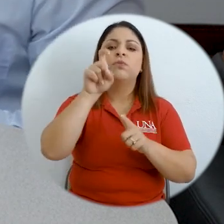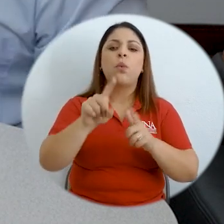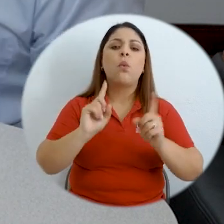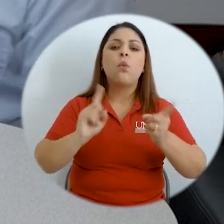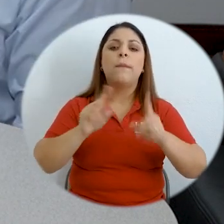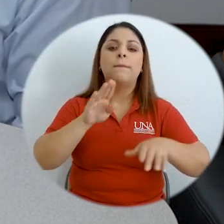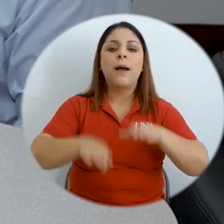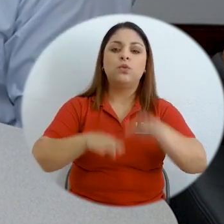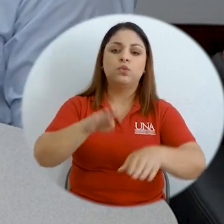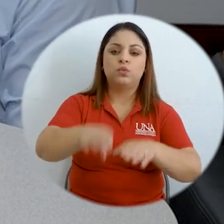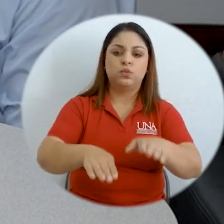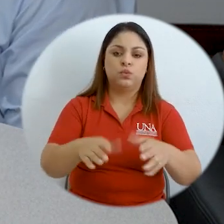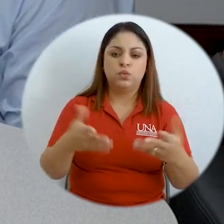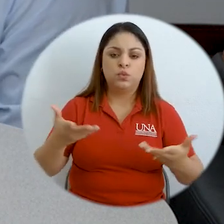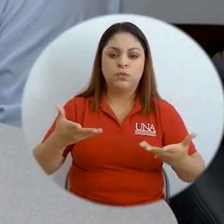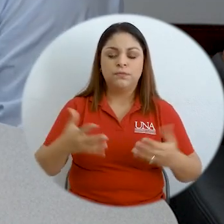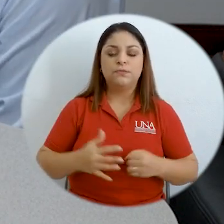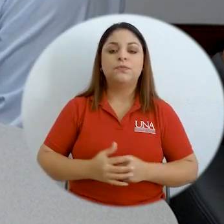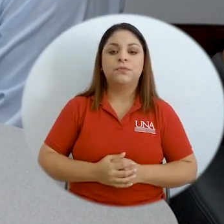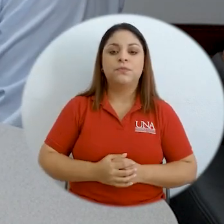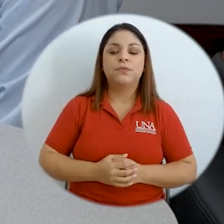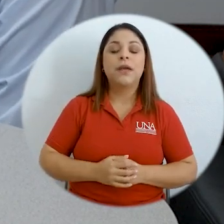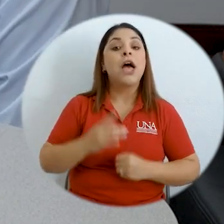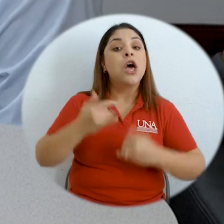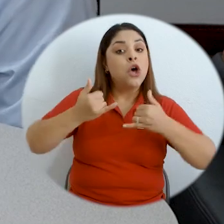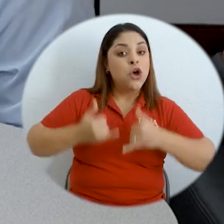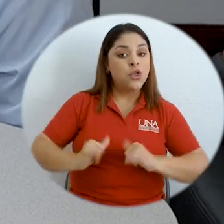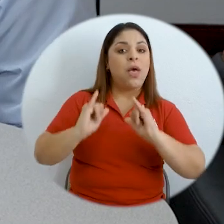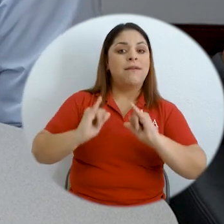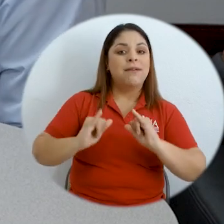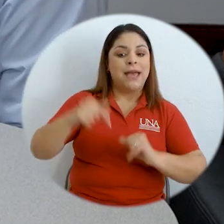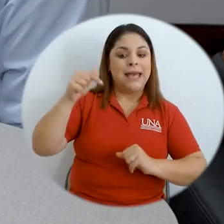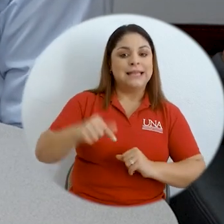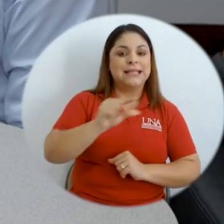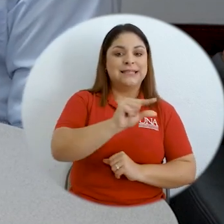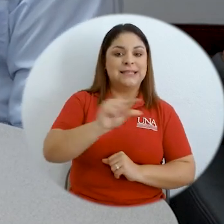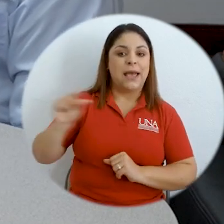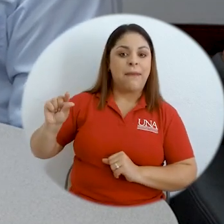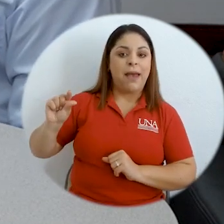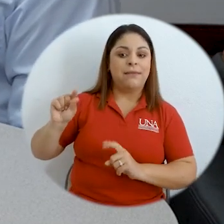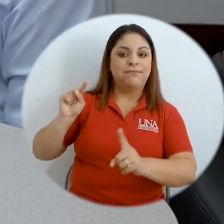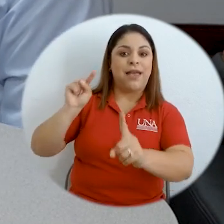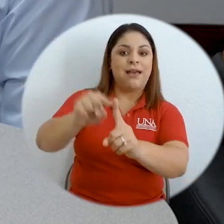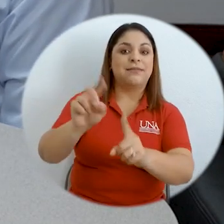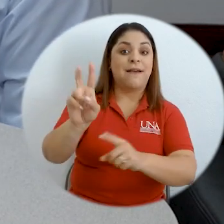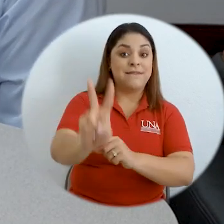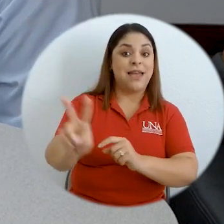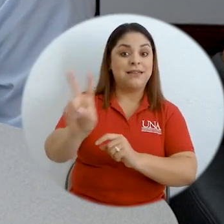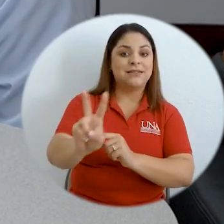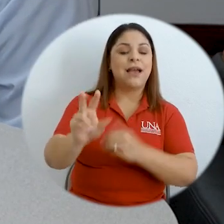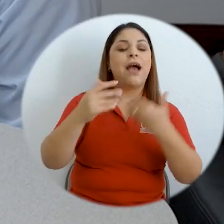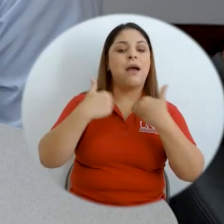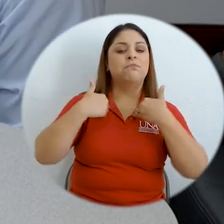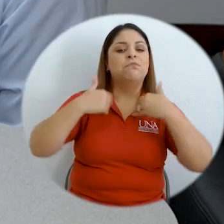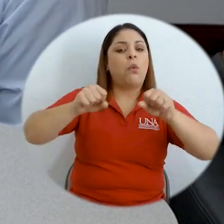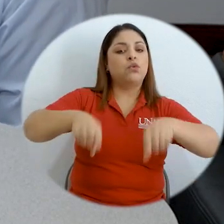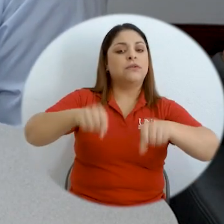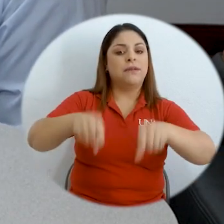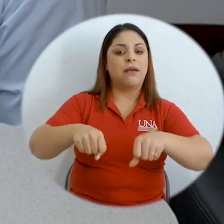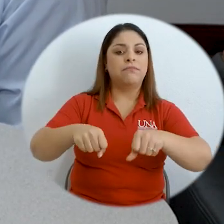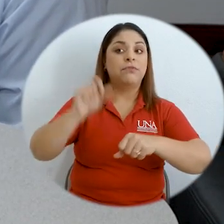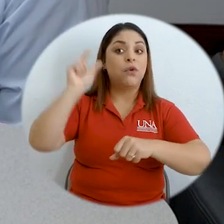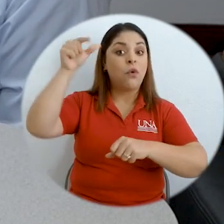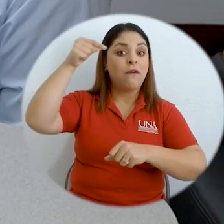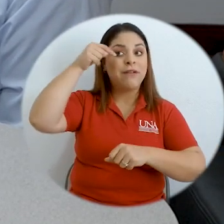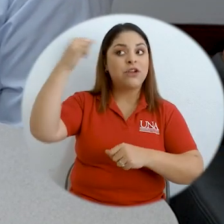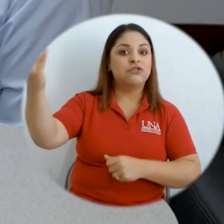a seguir ahí, en el ámbito político? Todavía esta semana y hasta el viernes de esta semana tenemos la posibilidad de que el